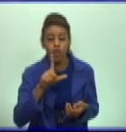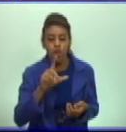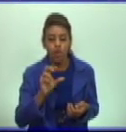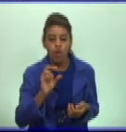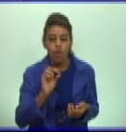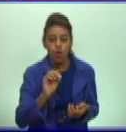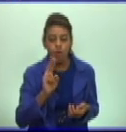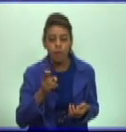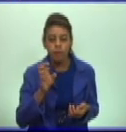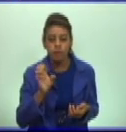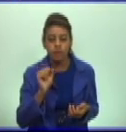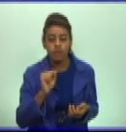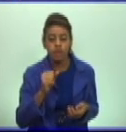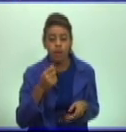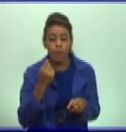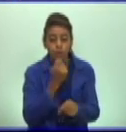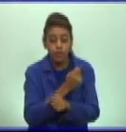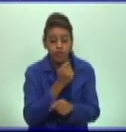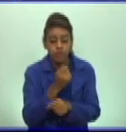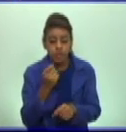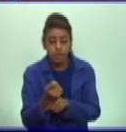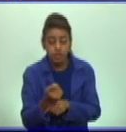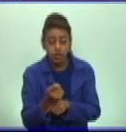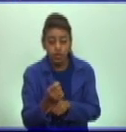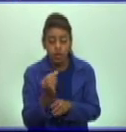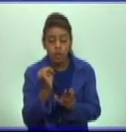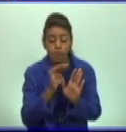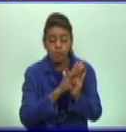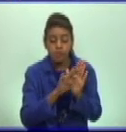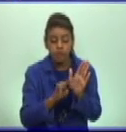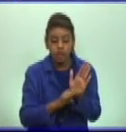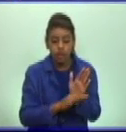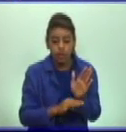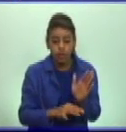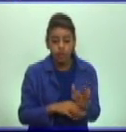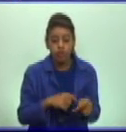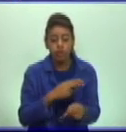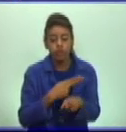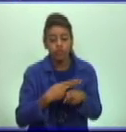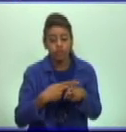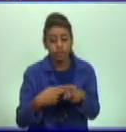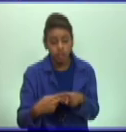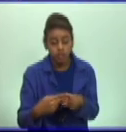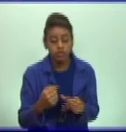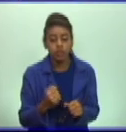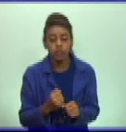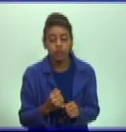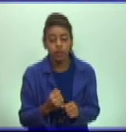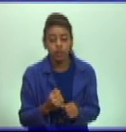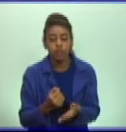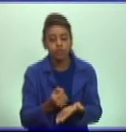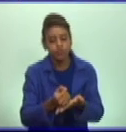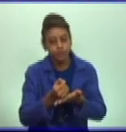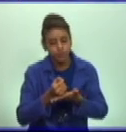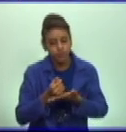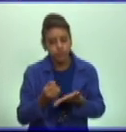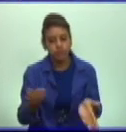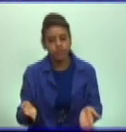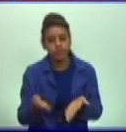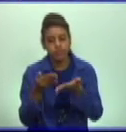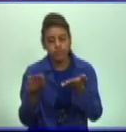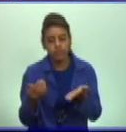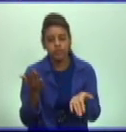son profesores de historia y metodólogos de historia, que nos han asesorado para el desarrollo de estos